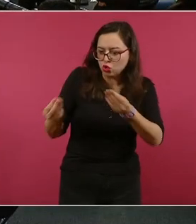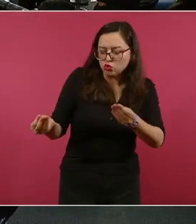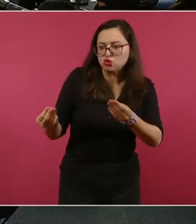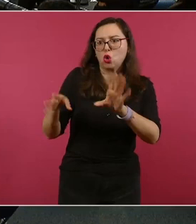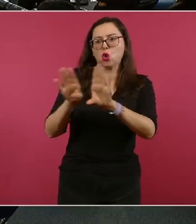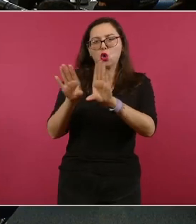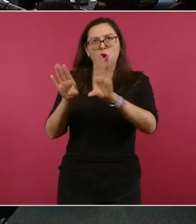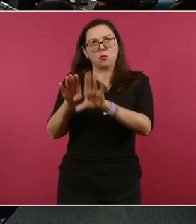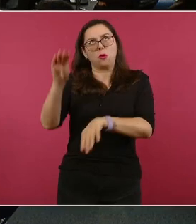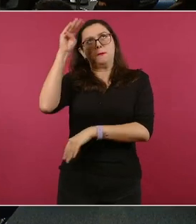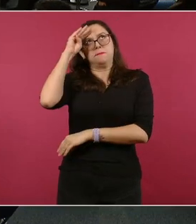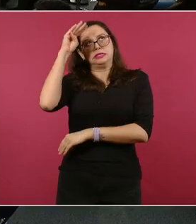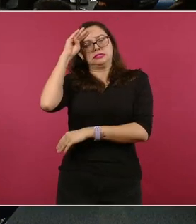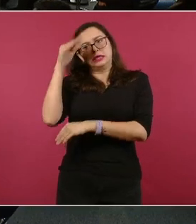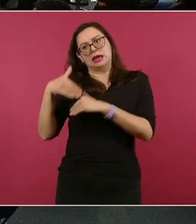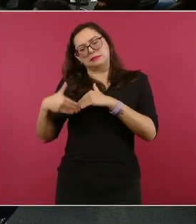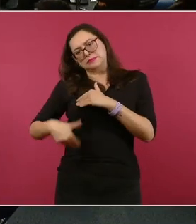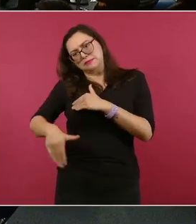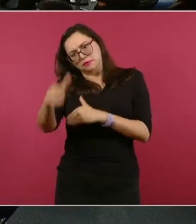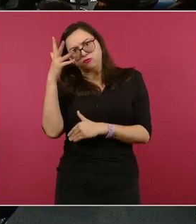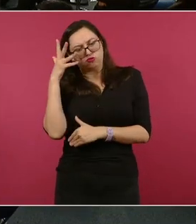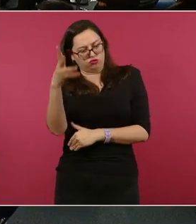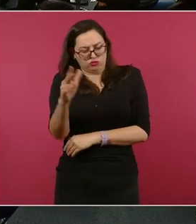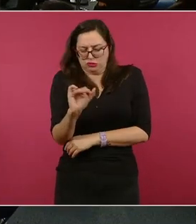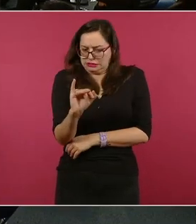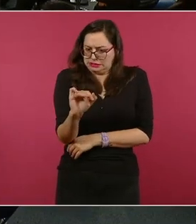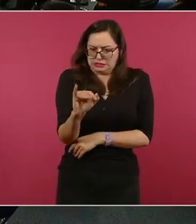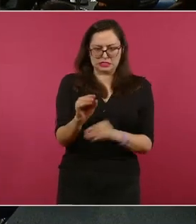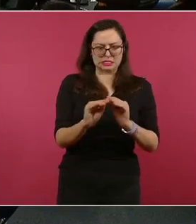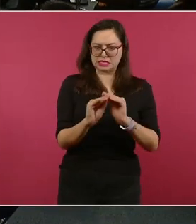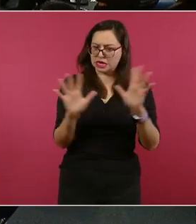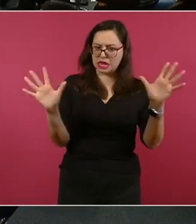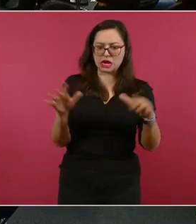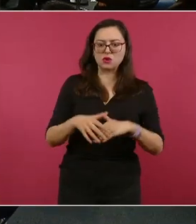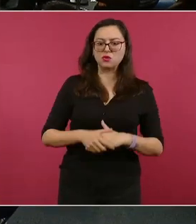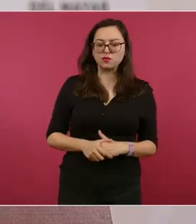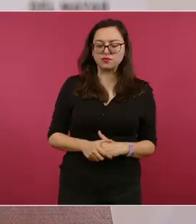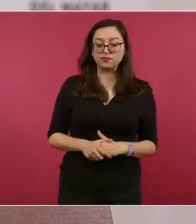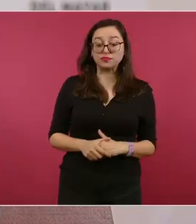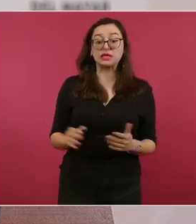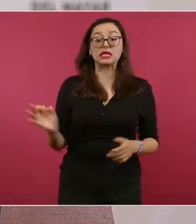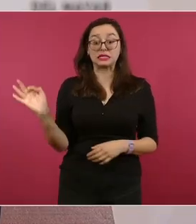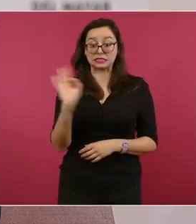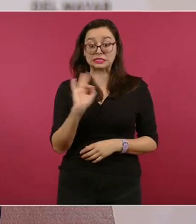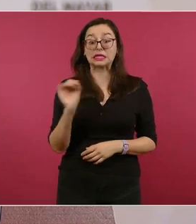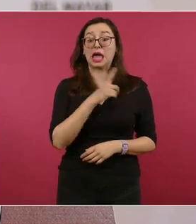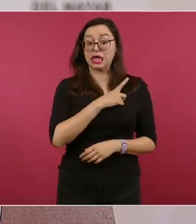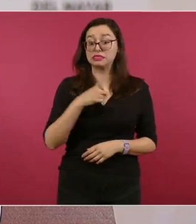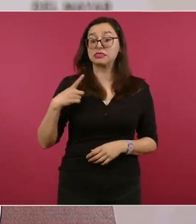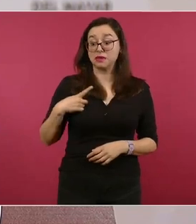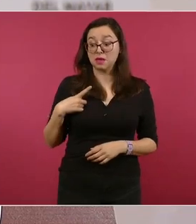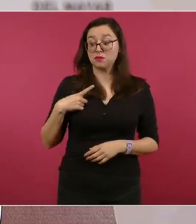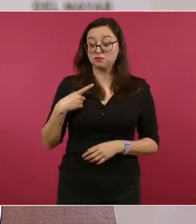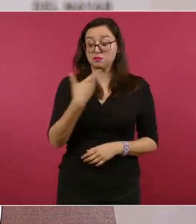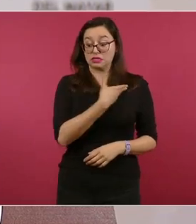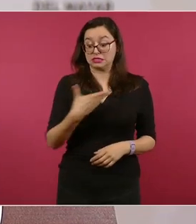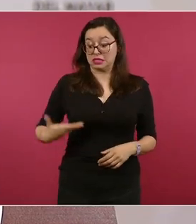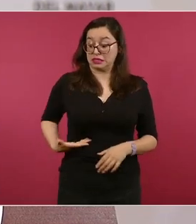pensar incluso en decretar zonas